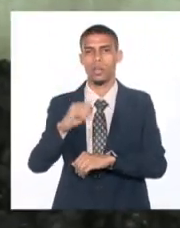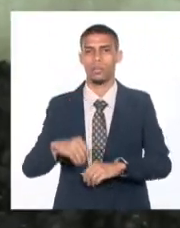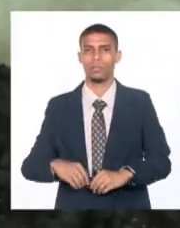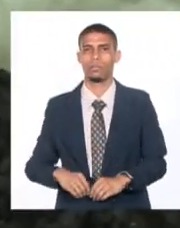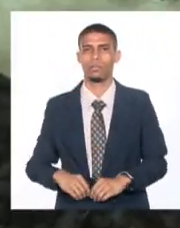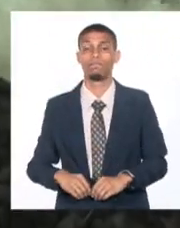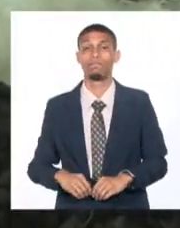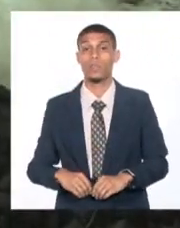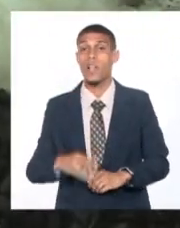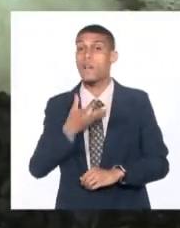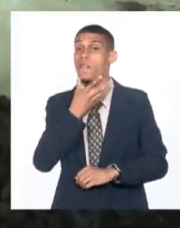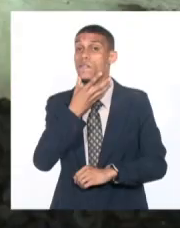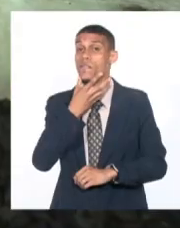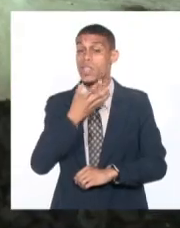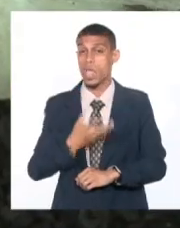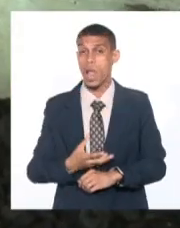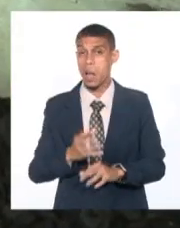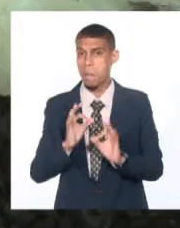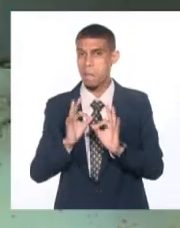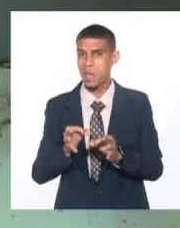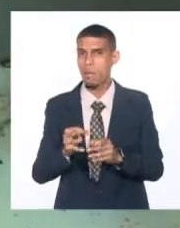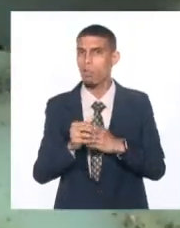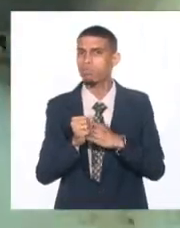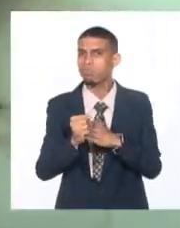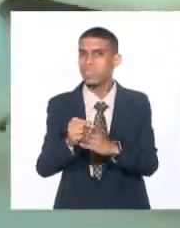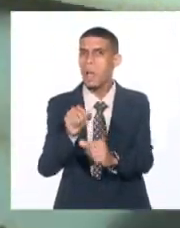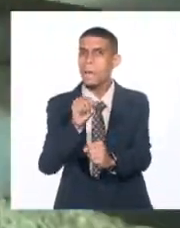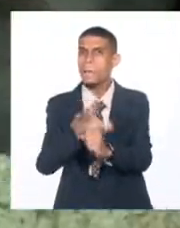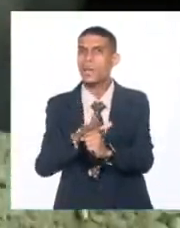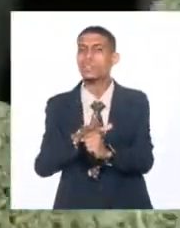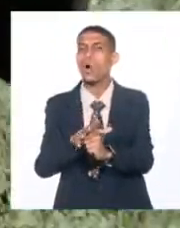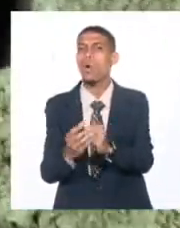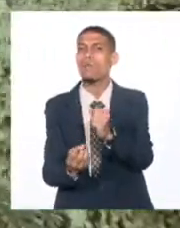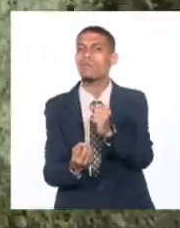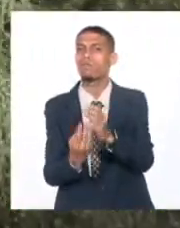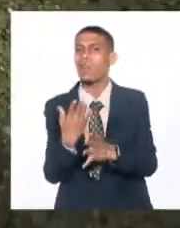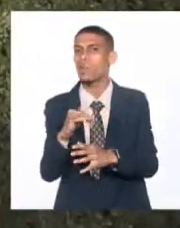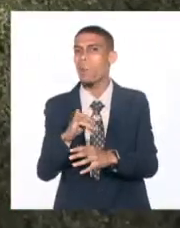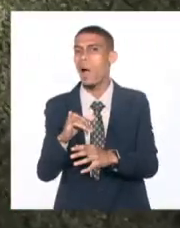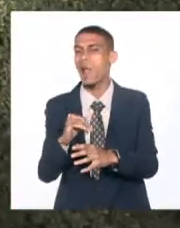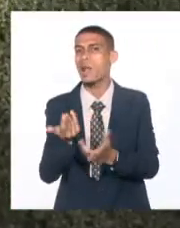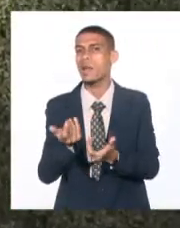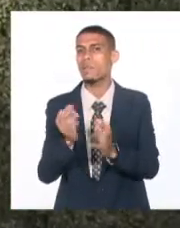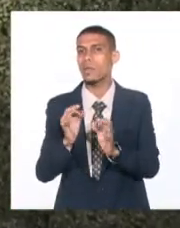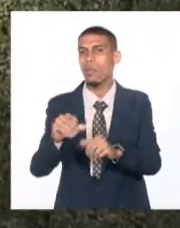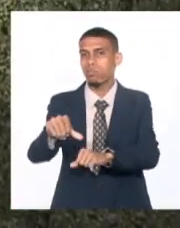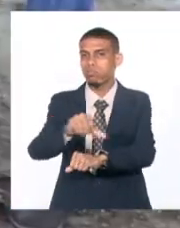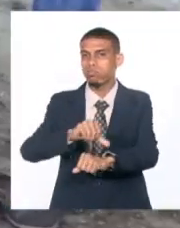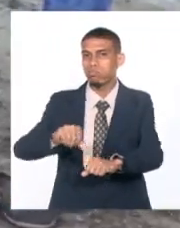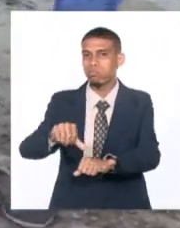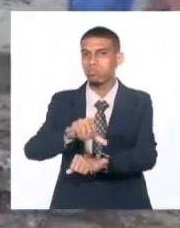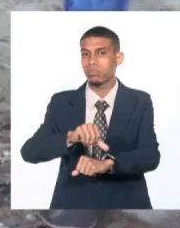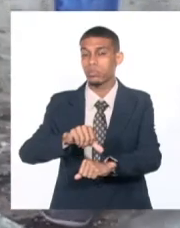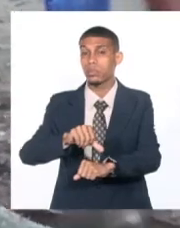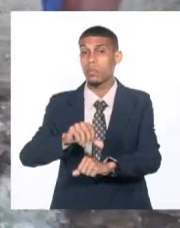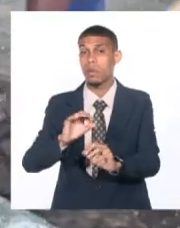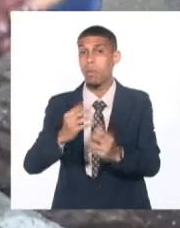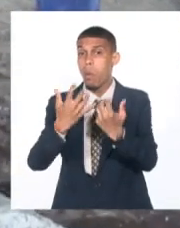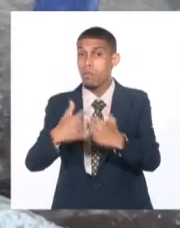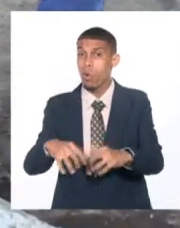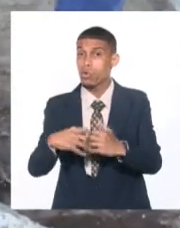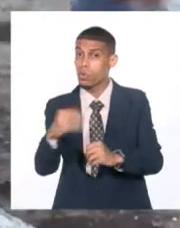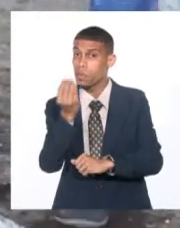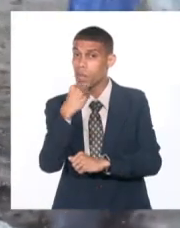el comandante en jefe Fidel Castro promovió esa línea de acción, previendo la necesidad de que nuestra producción de